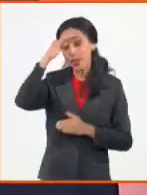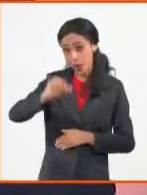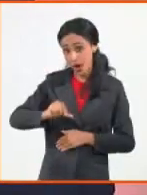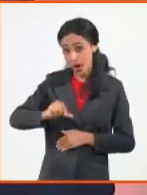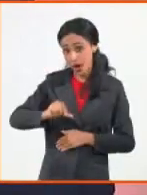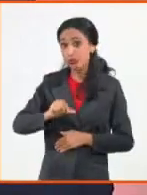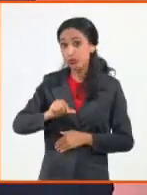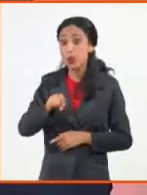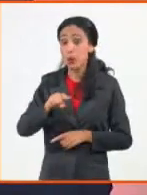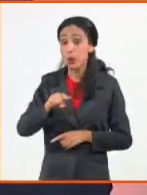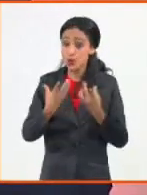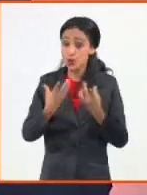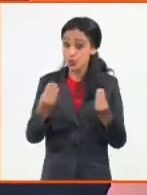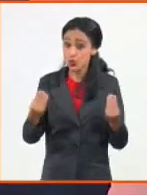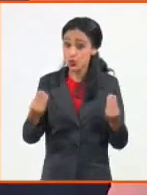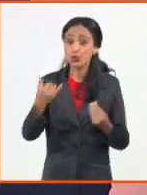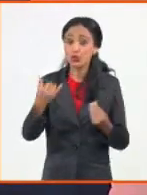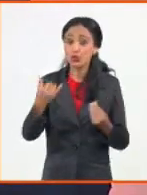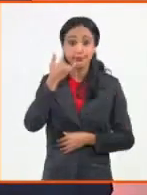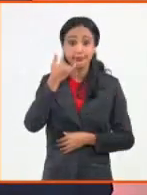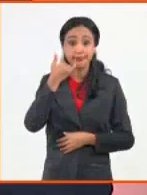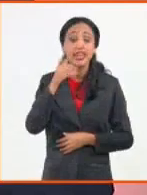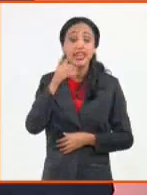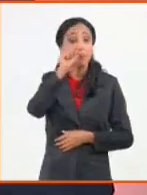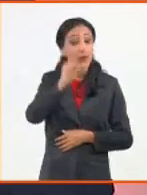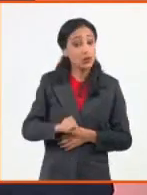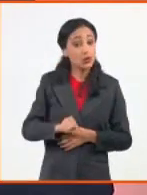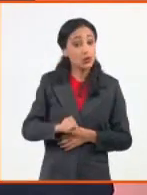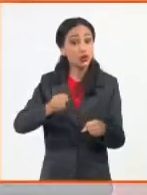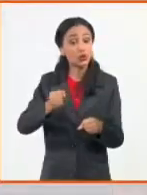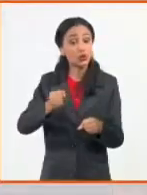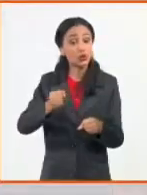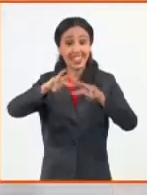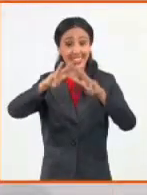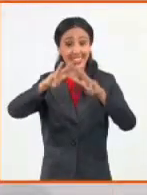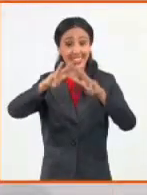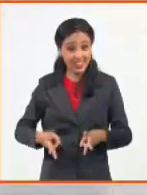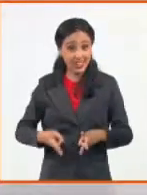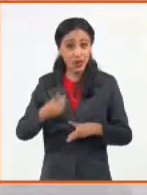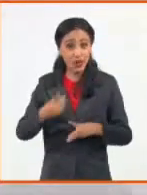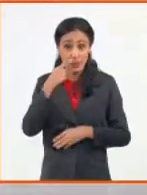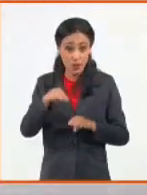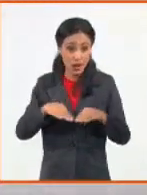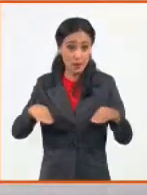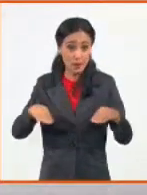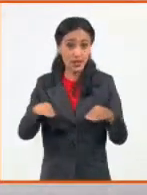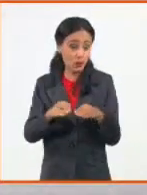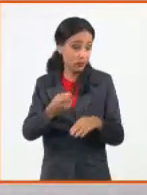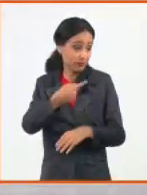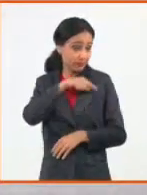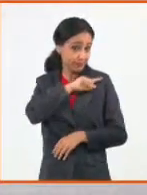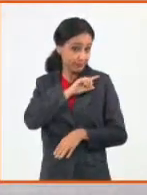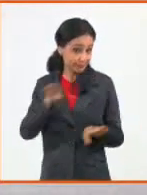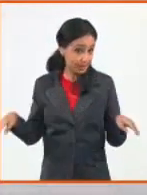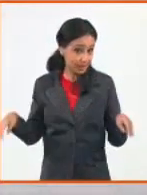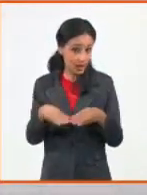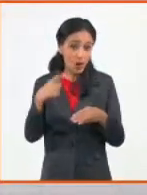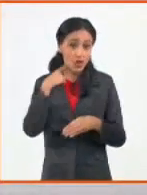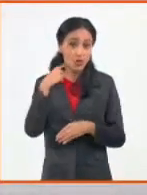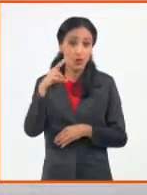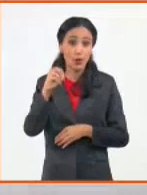los usuarios de internet lo veíamos en la mesa redonda pasada que cerraron en 2020 con la cifra de